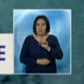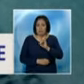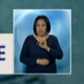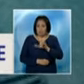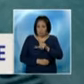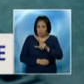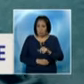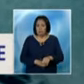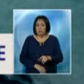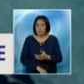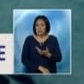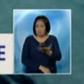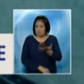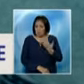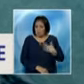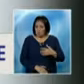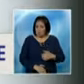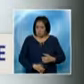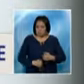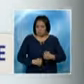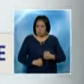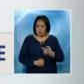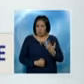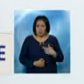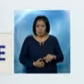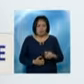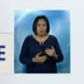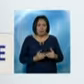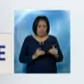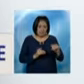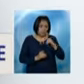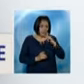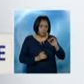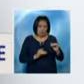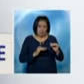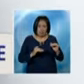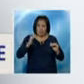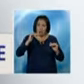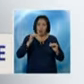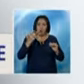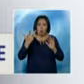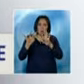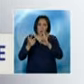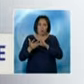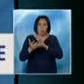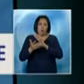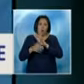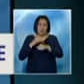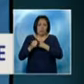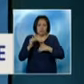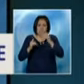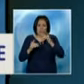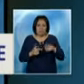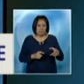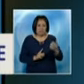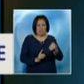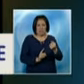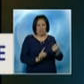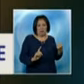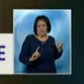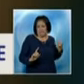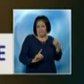Ñaupari Cudeña. Un fornido sujeto 8 años mayor que utilizó su fuerza para golpear a Caroline hasta fracturarle